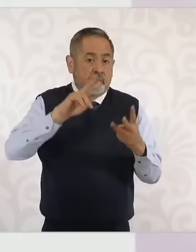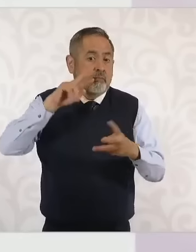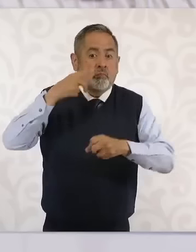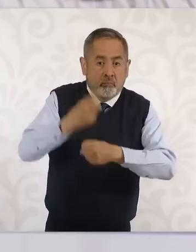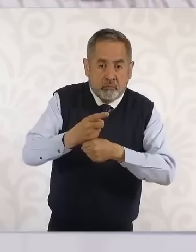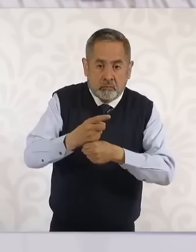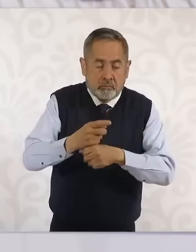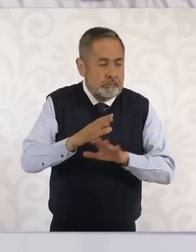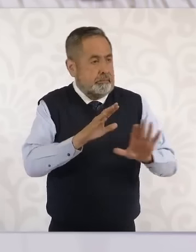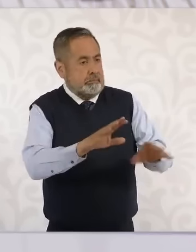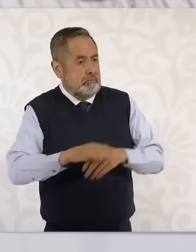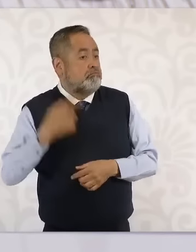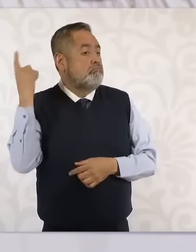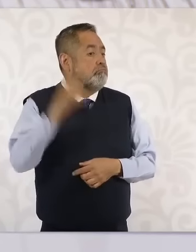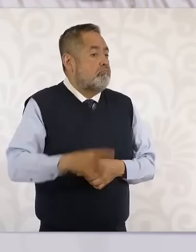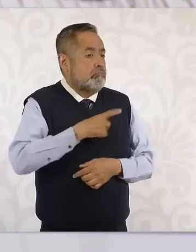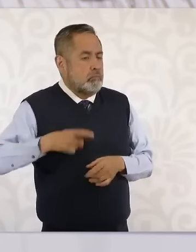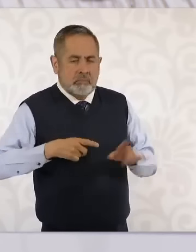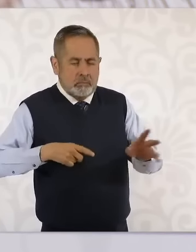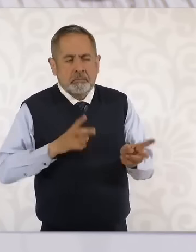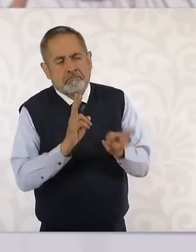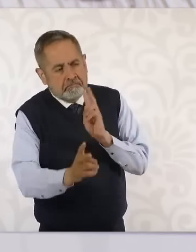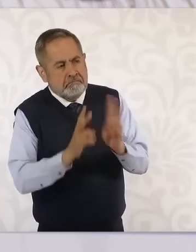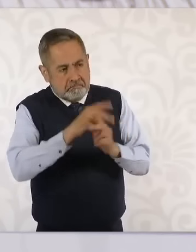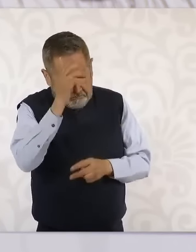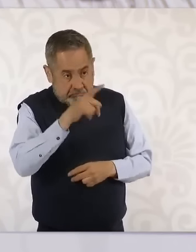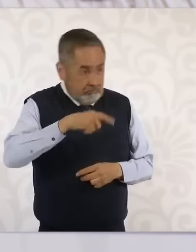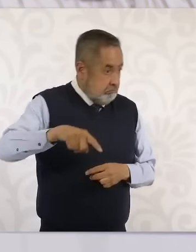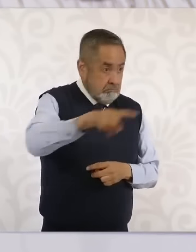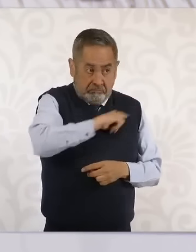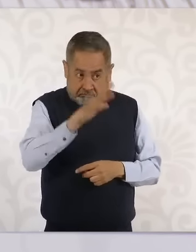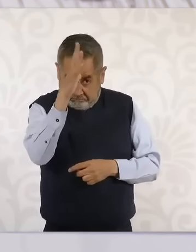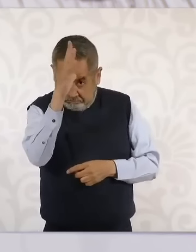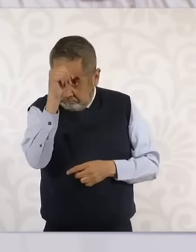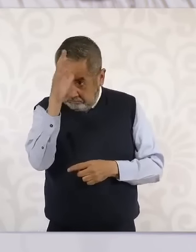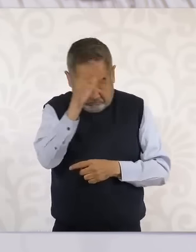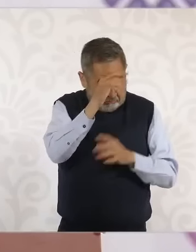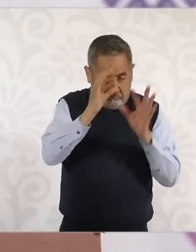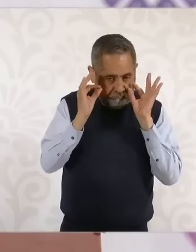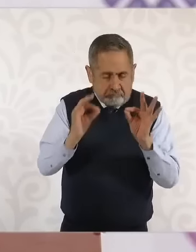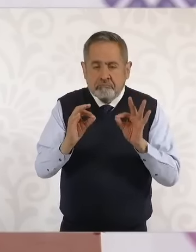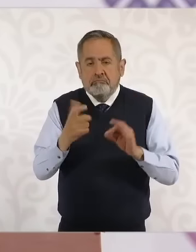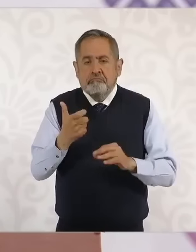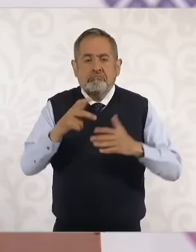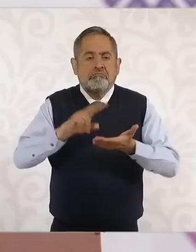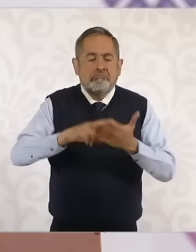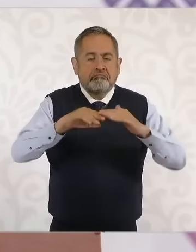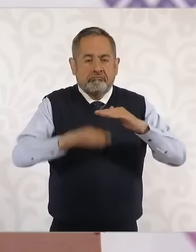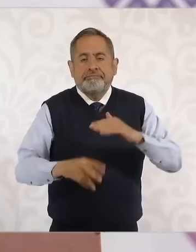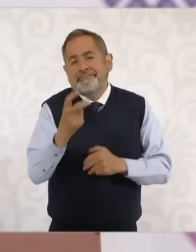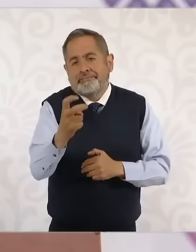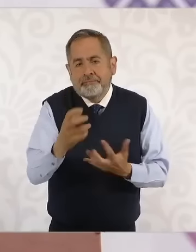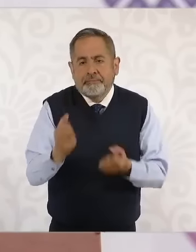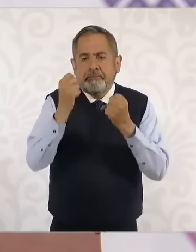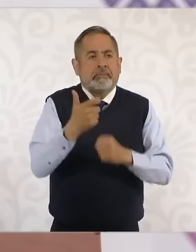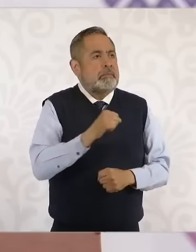un precio máximo obligatorio, sino sencillamente entre todos nos ponemos de acuerdo para que ocurra así, ha ayudado mucho a que no aumente